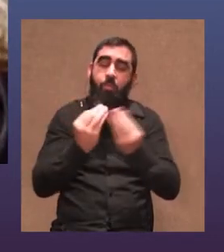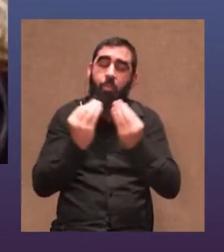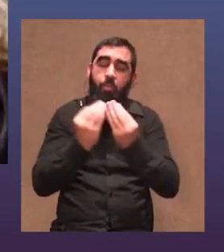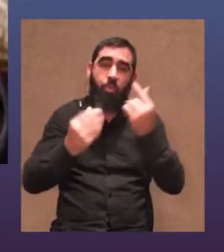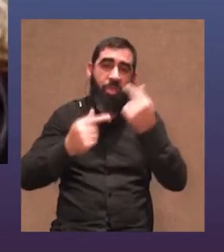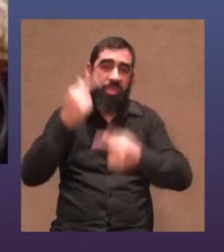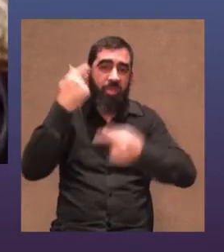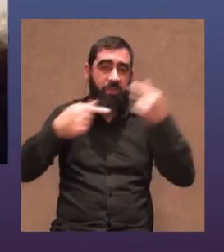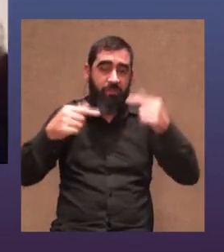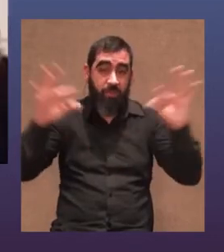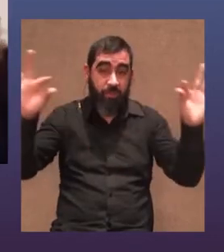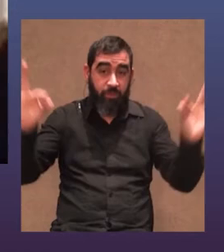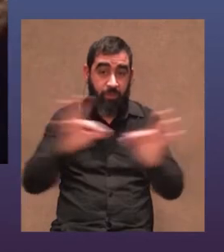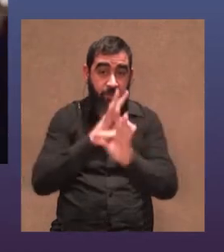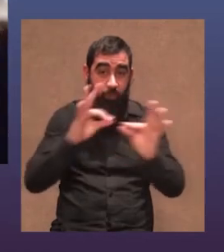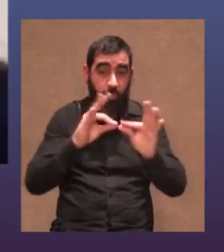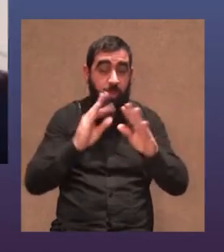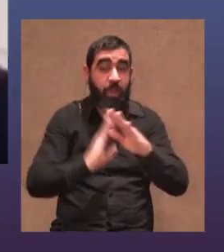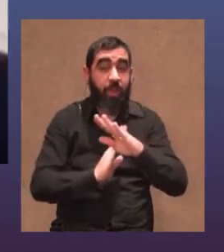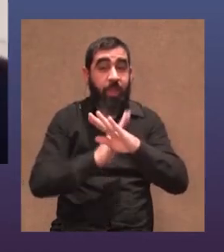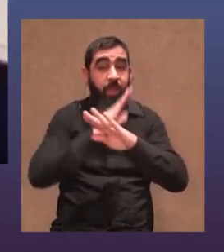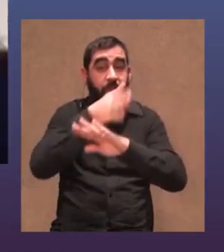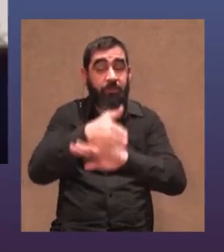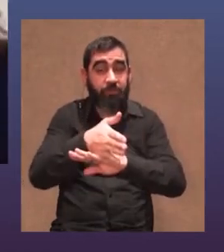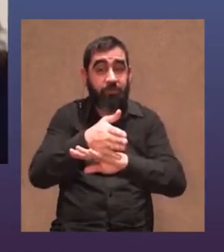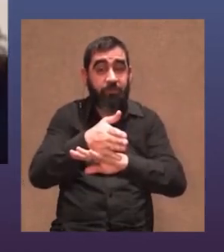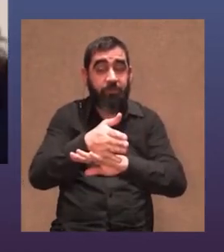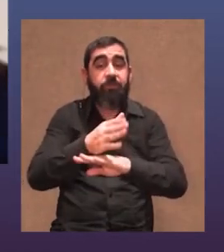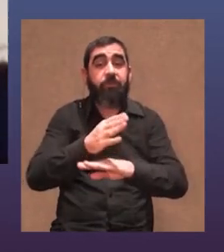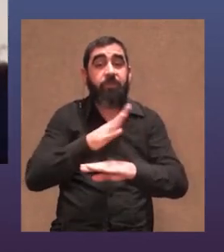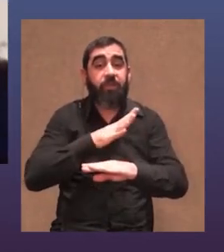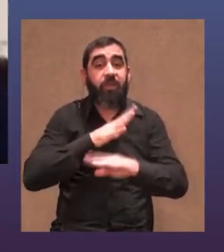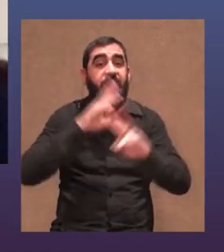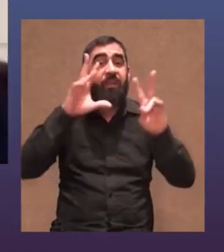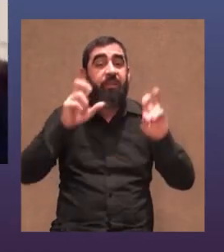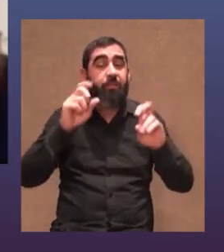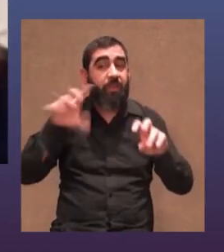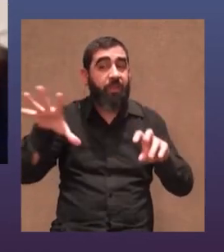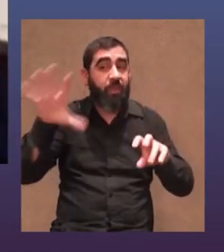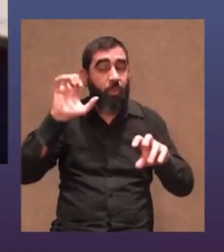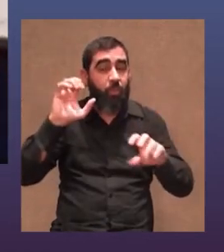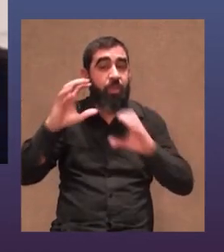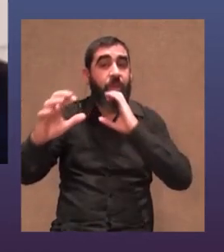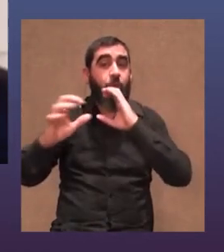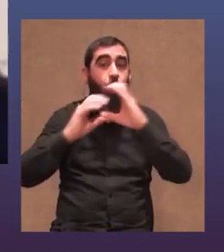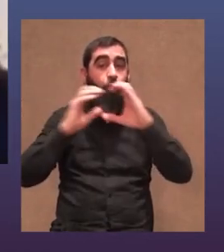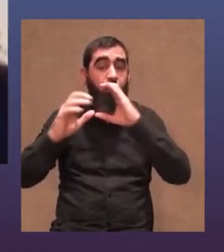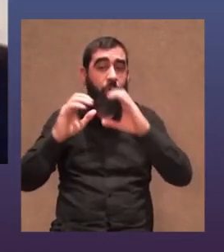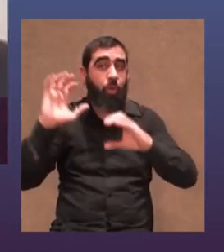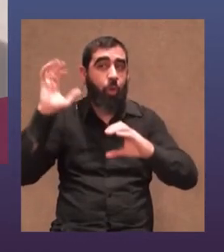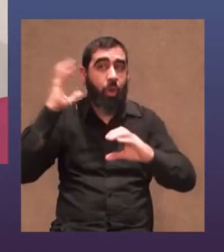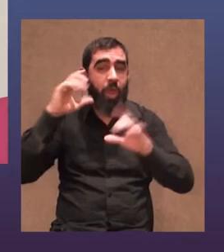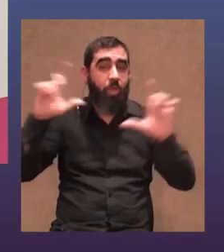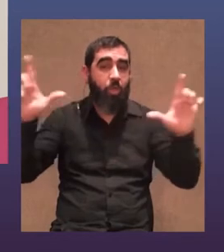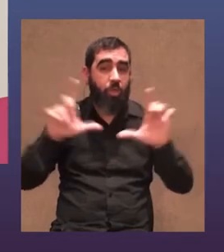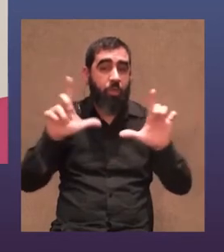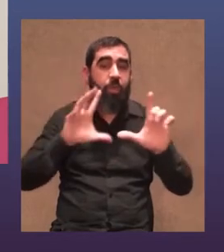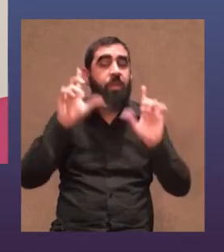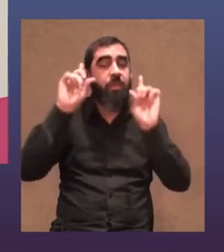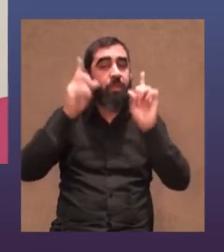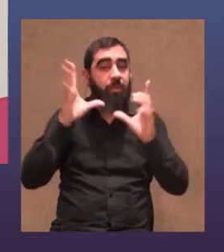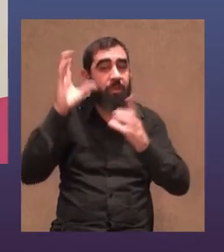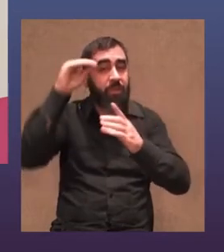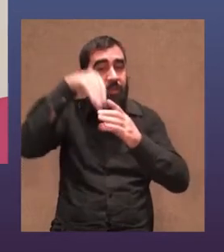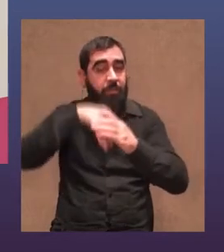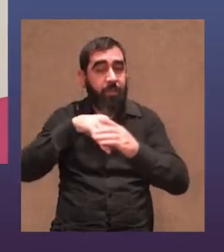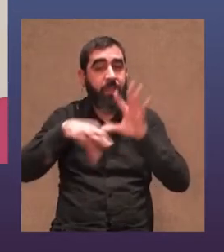música, el acceso a, digo, a lo que se escucha en los medios de comunicación, todo, va influyendo también, ¿no?,